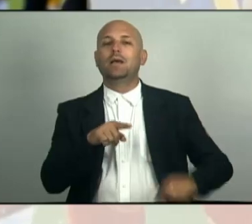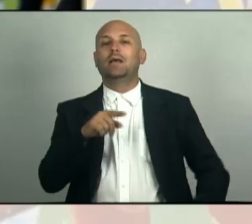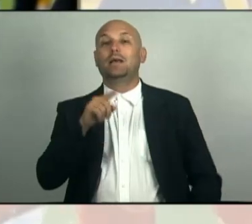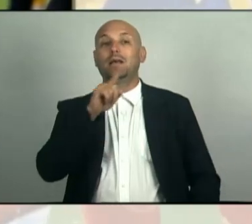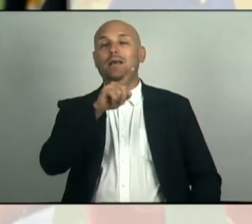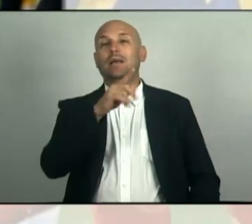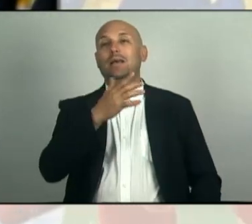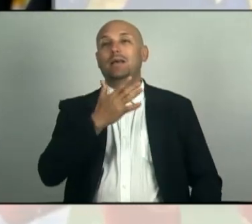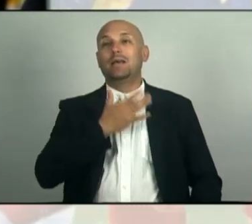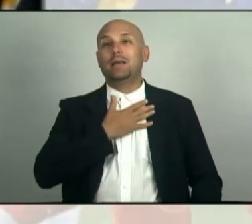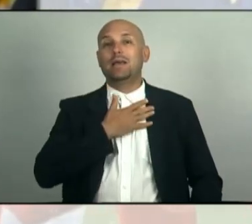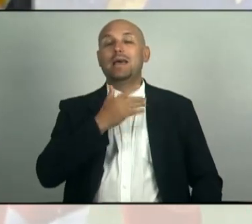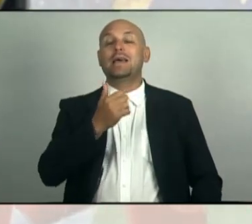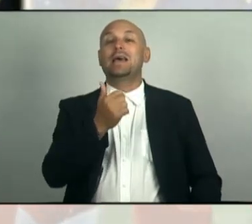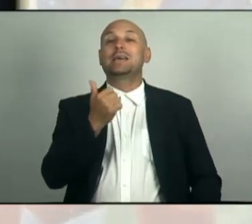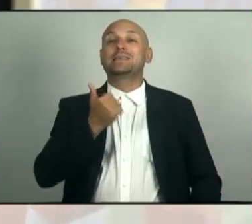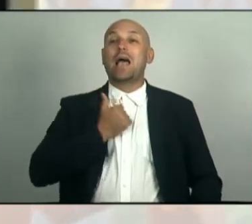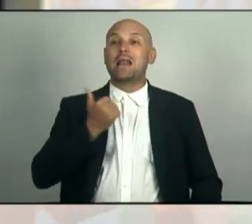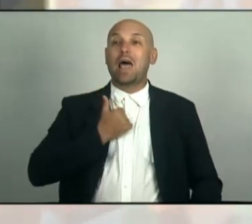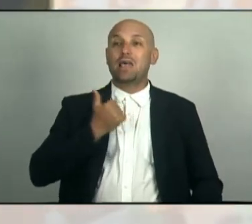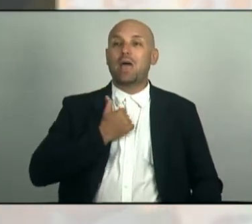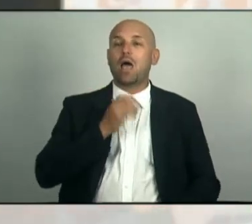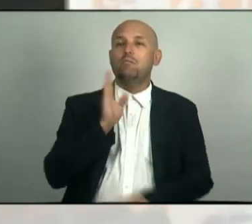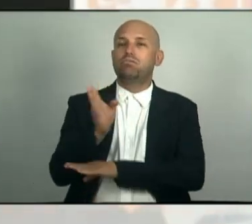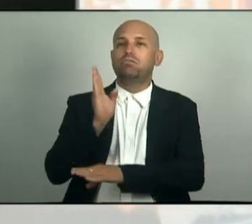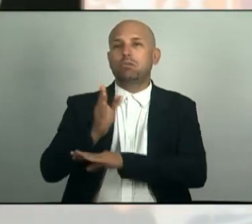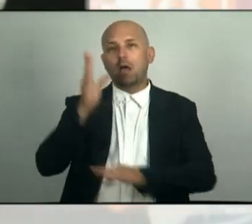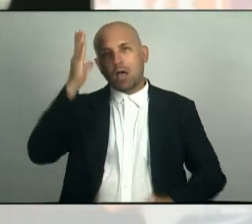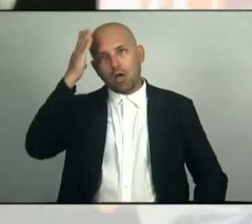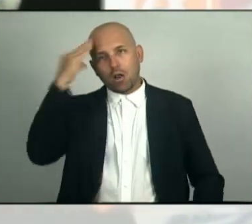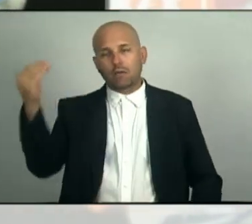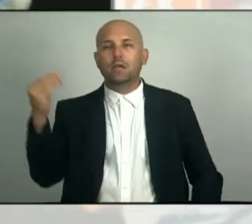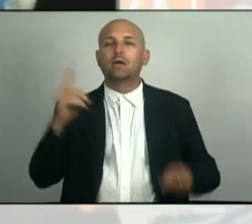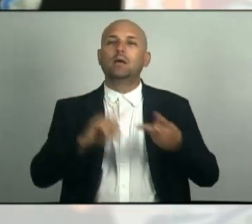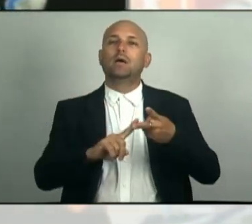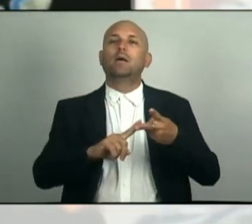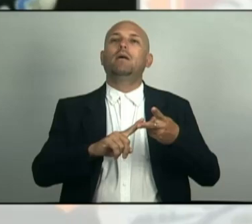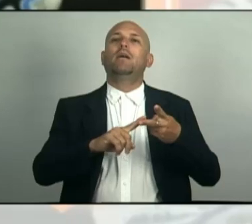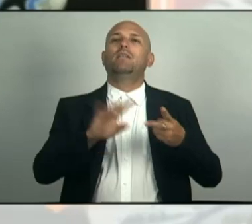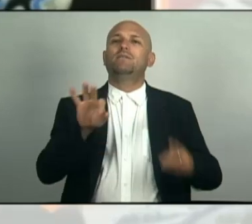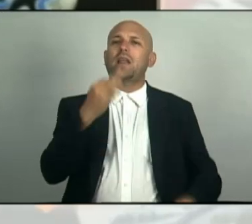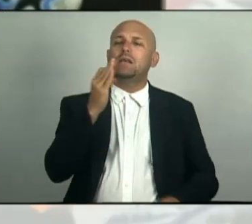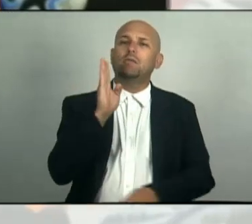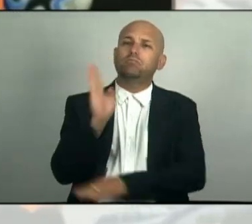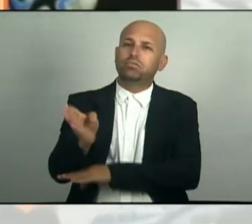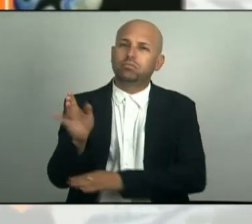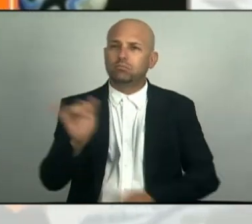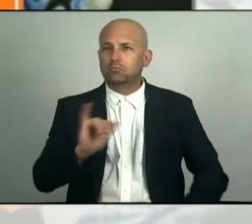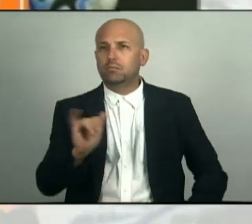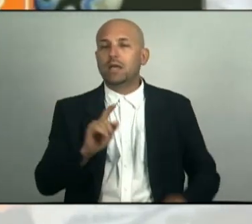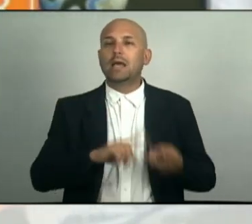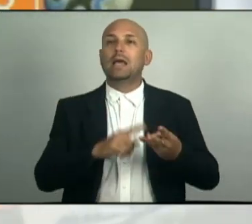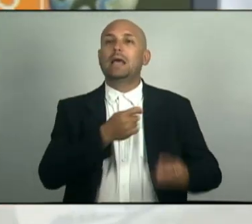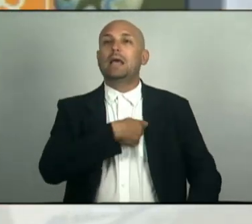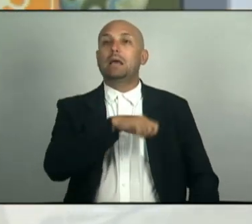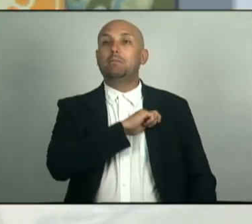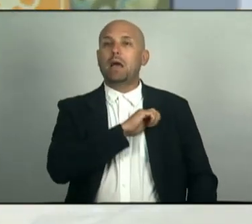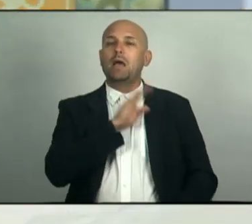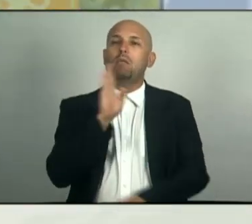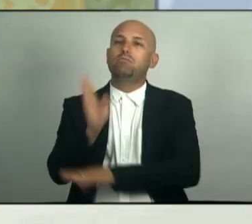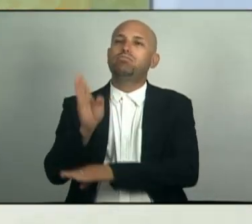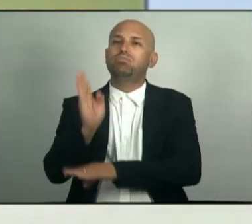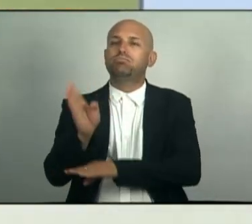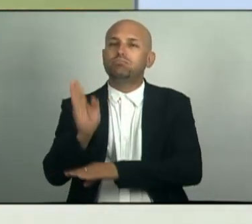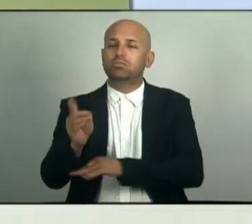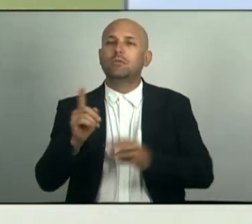Países Bajos a Canadá 4 por0 Francia superó 3 por0 a Luxemburgo España marcó cinco veces ante andorra